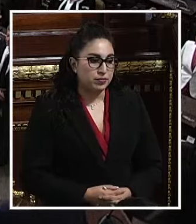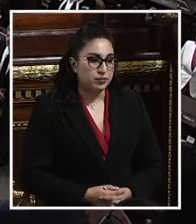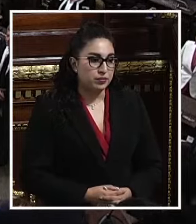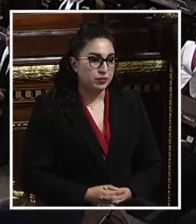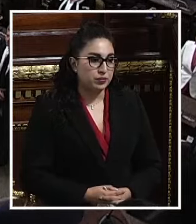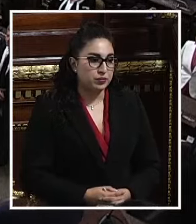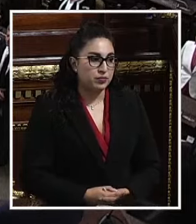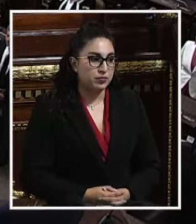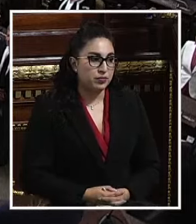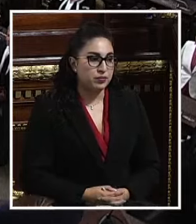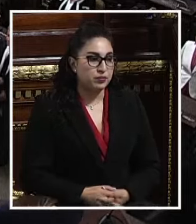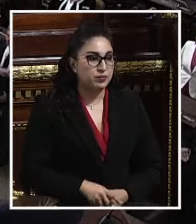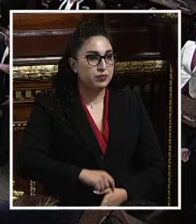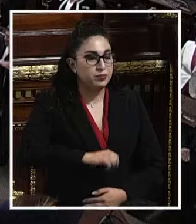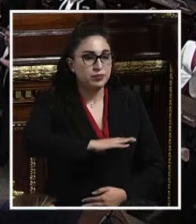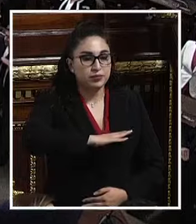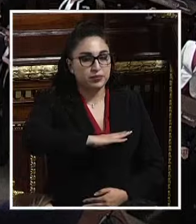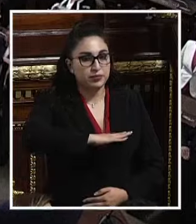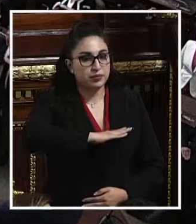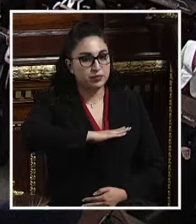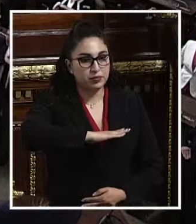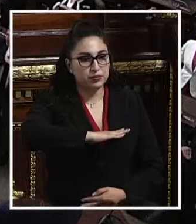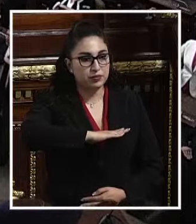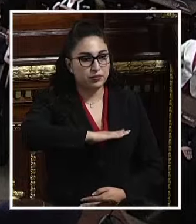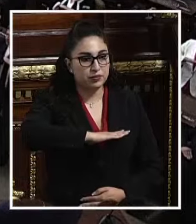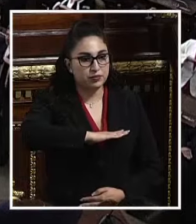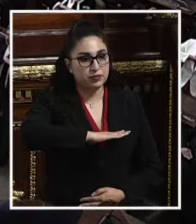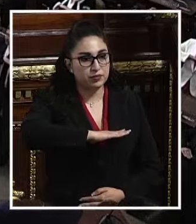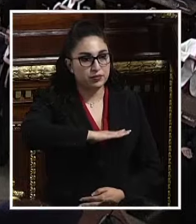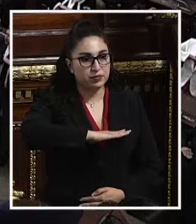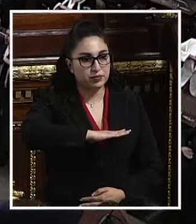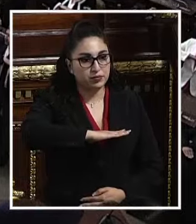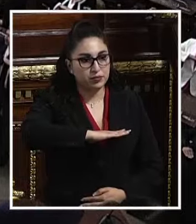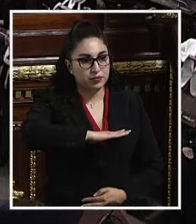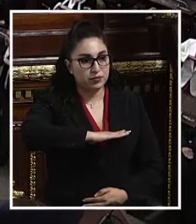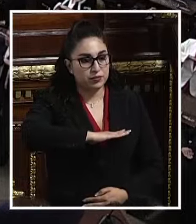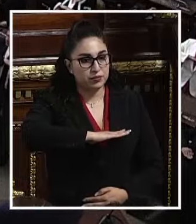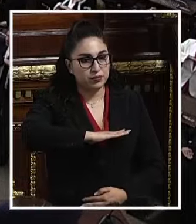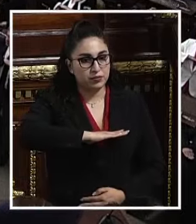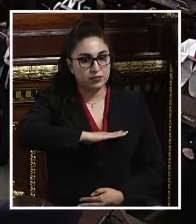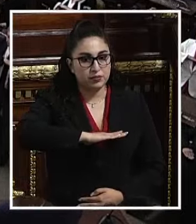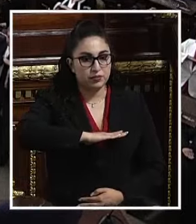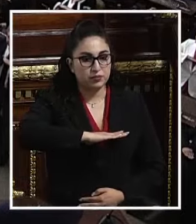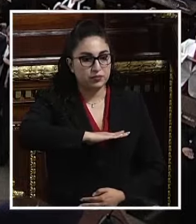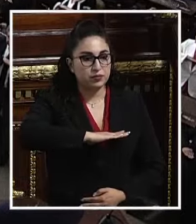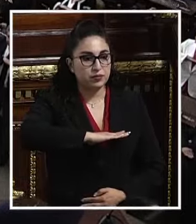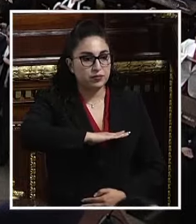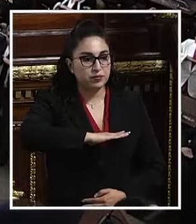Thank you.